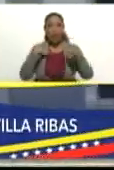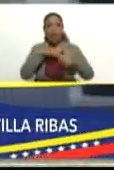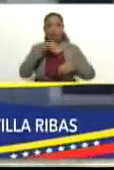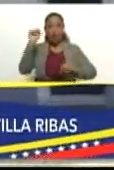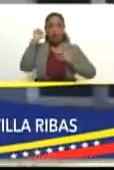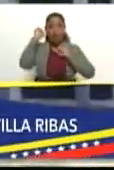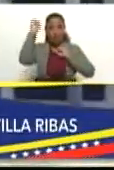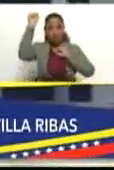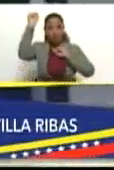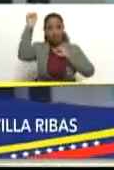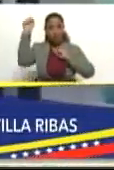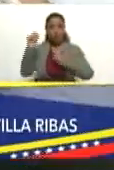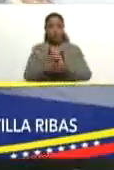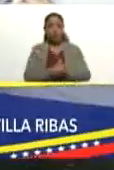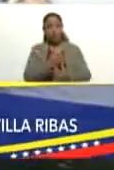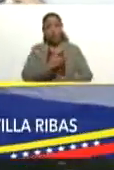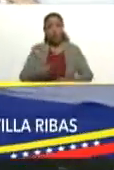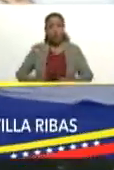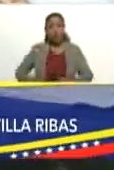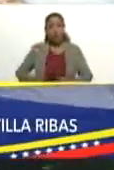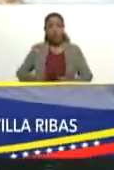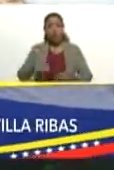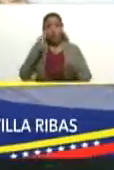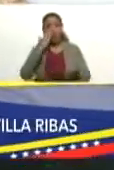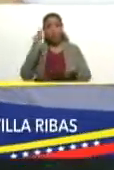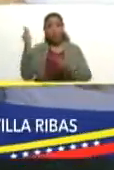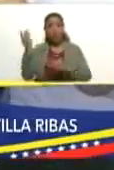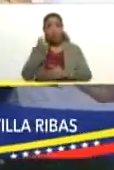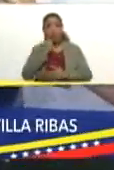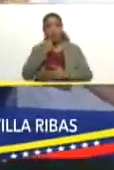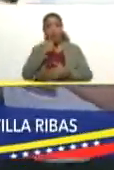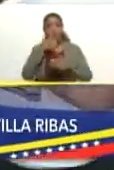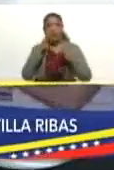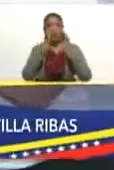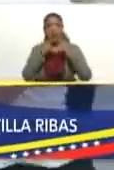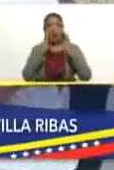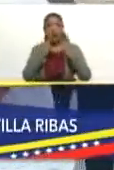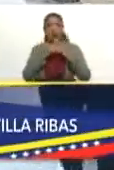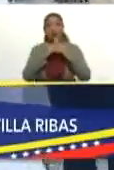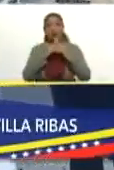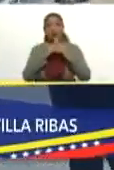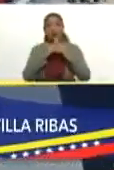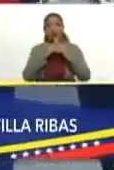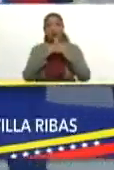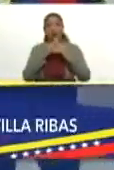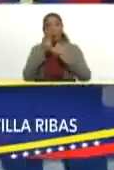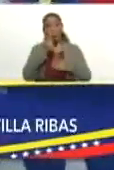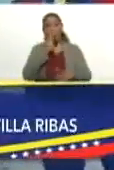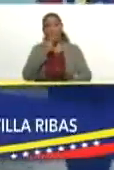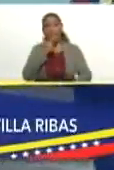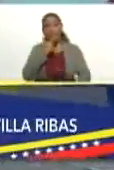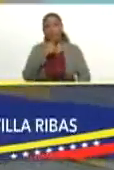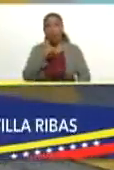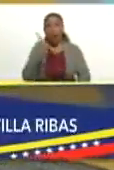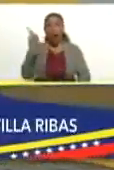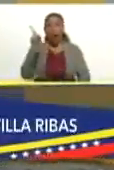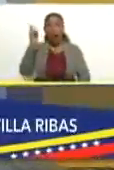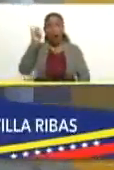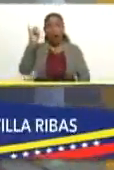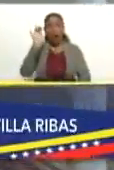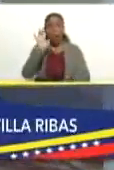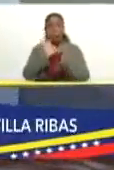estamos venciendo. Presidente, voy a mostrar esta belleza de casa, este hogar maravilloso donde está nuestra